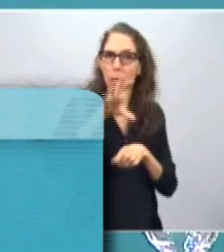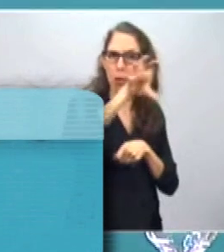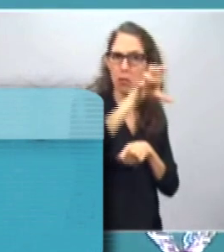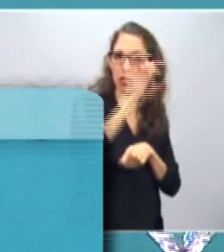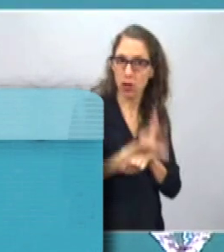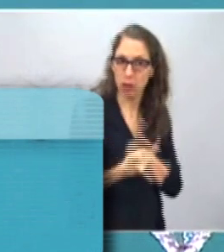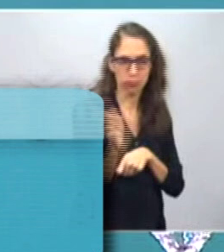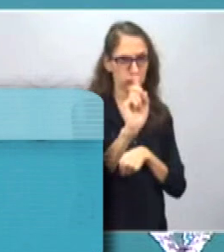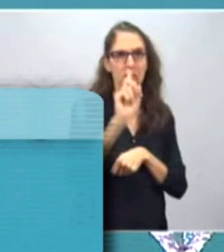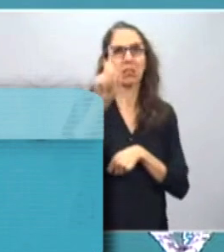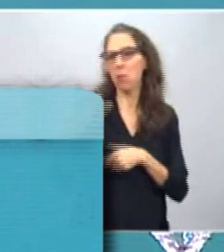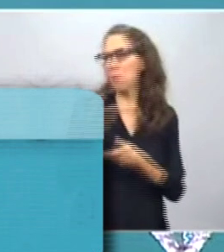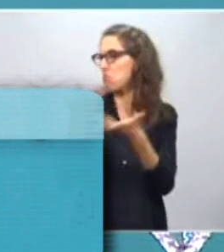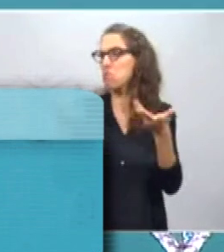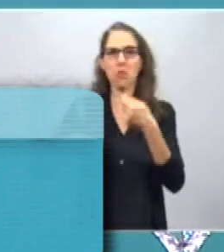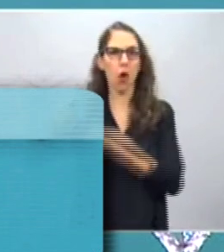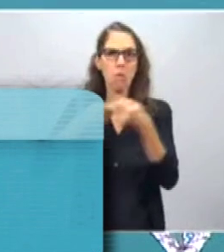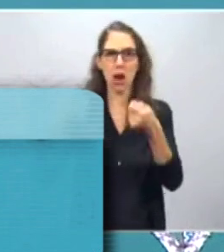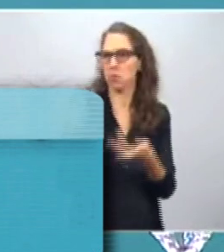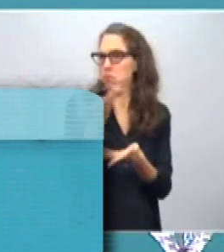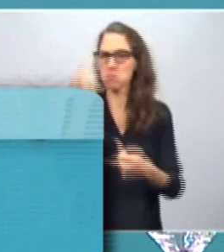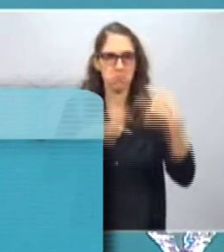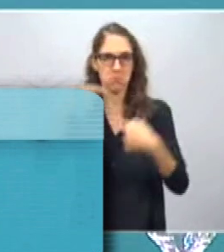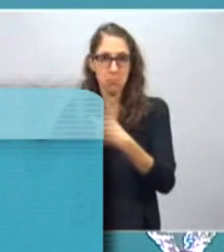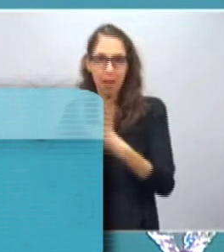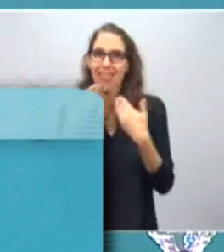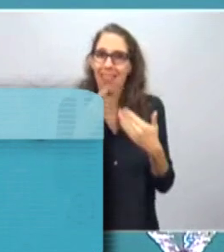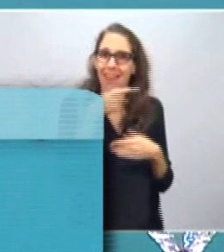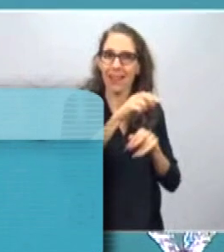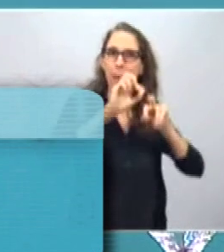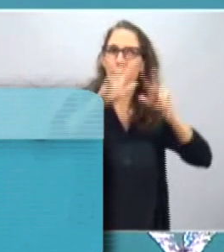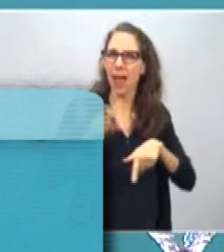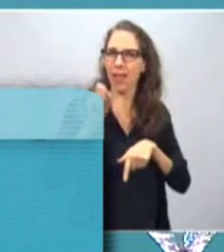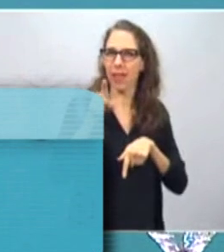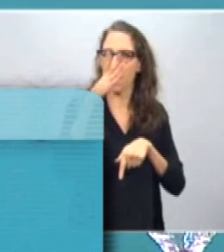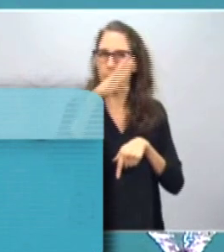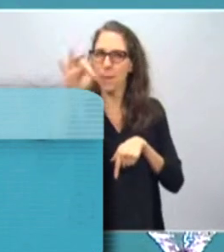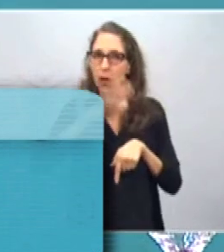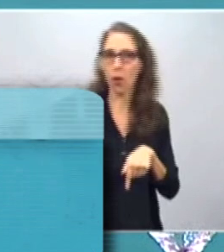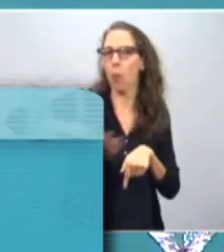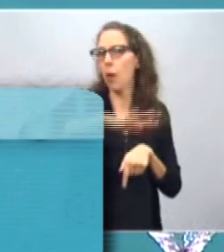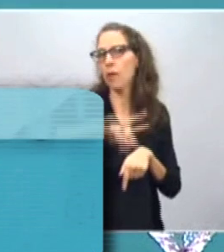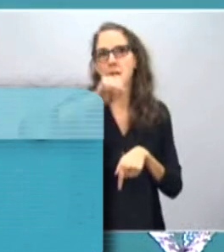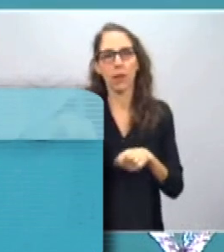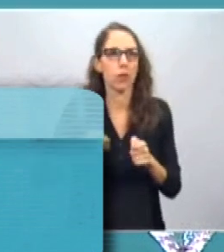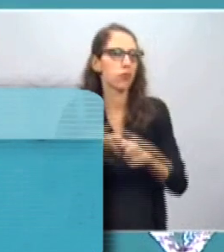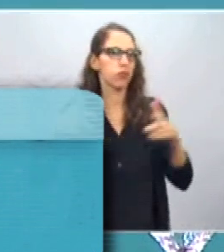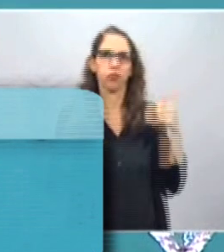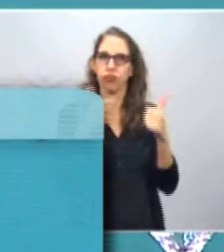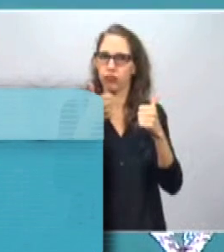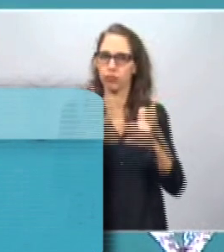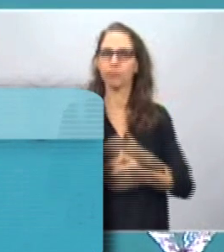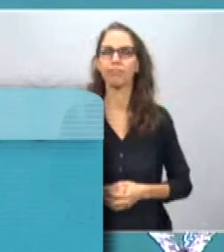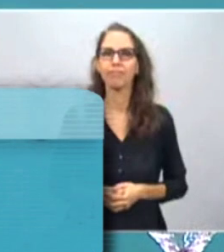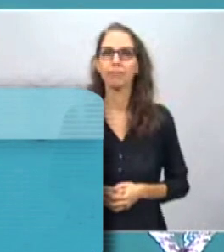los comercios en general, y que tienen, a partir de esta iniciativa del Banco Provincia, un impacto muy fuerte.